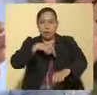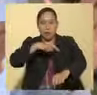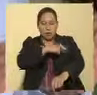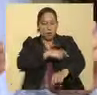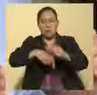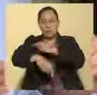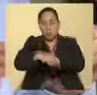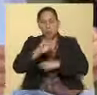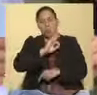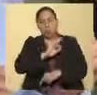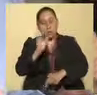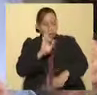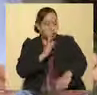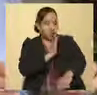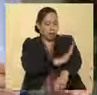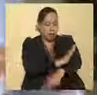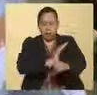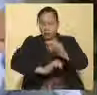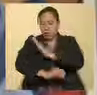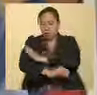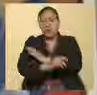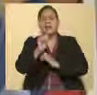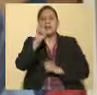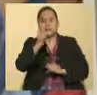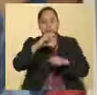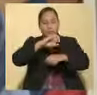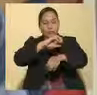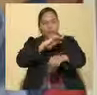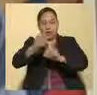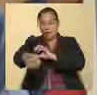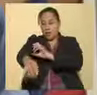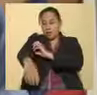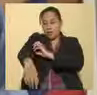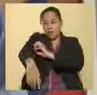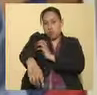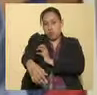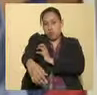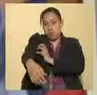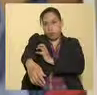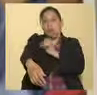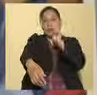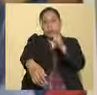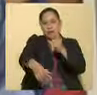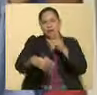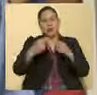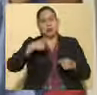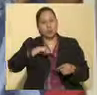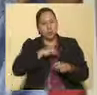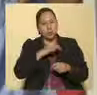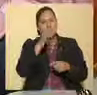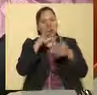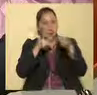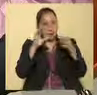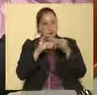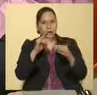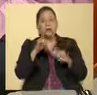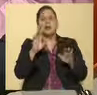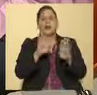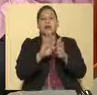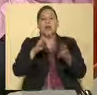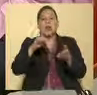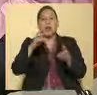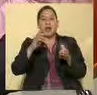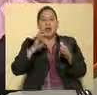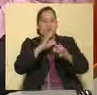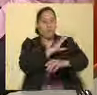¿qué es esta hernia inguinal? Resulta que hay una debilidad, estábamos hablando de una debilidad de la